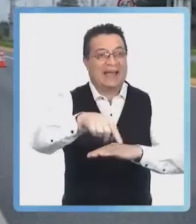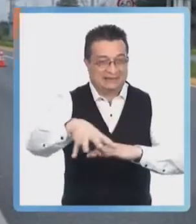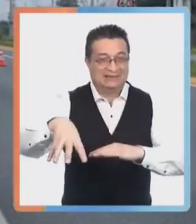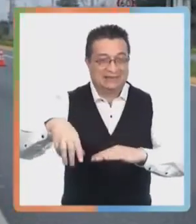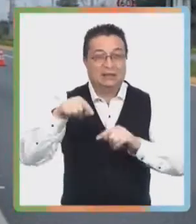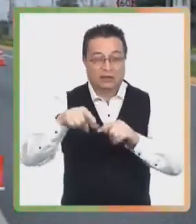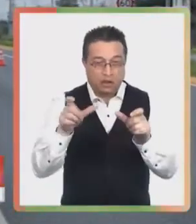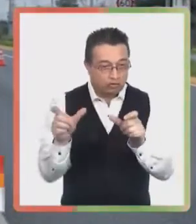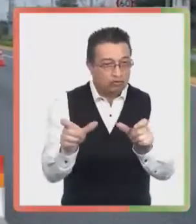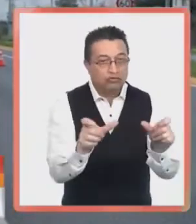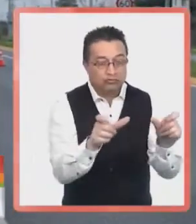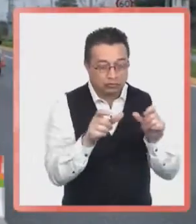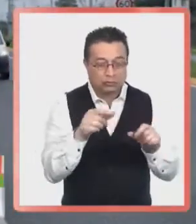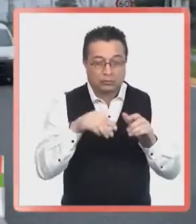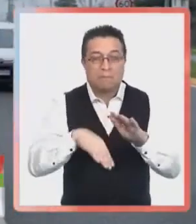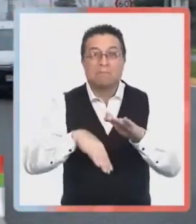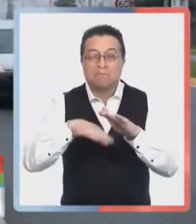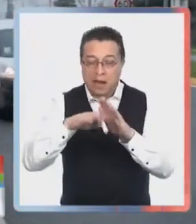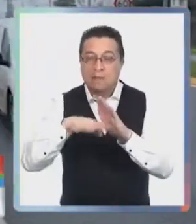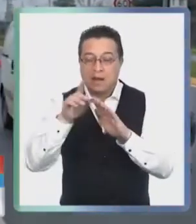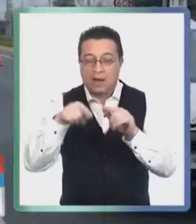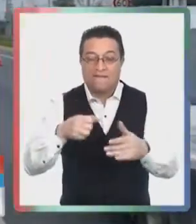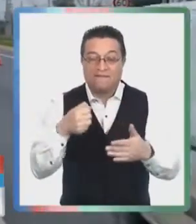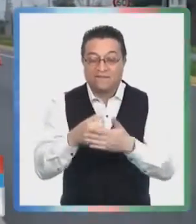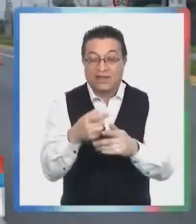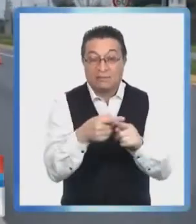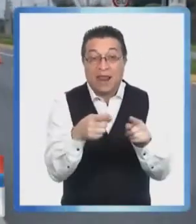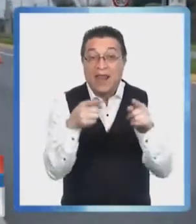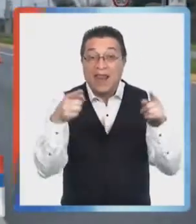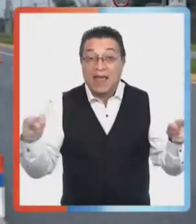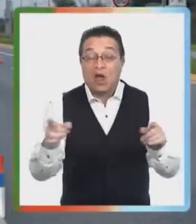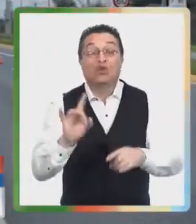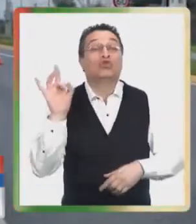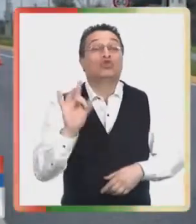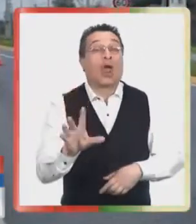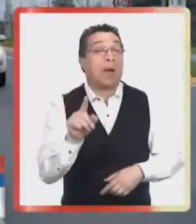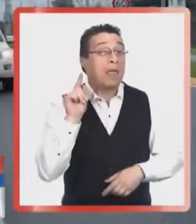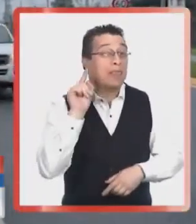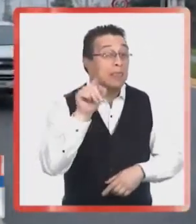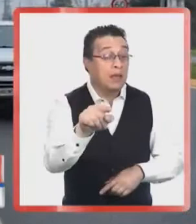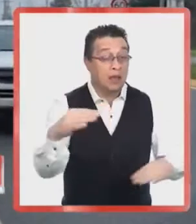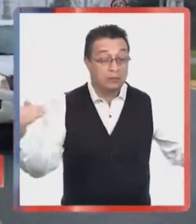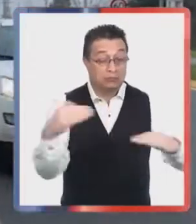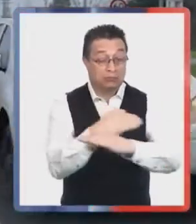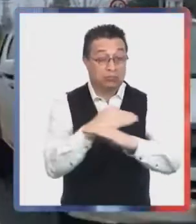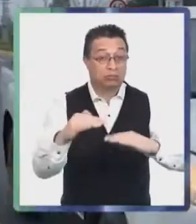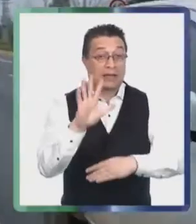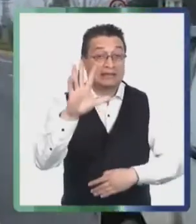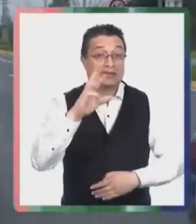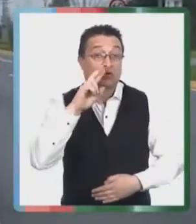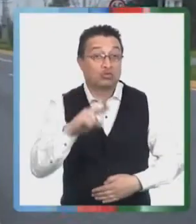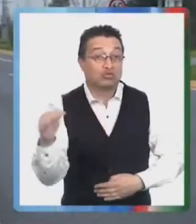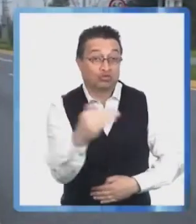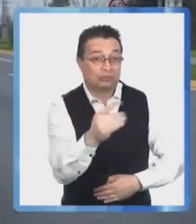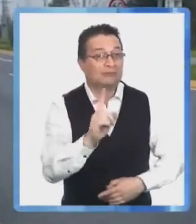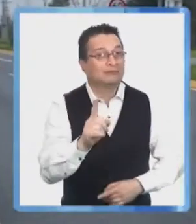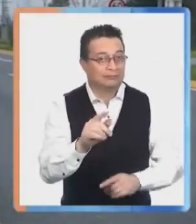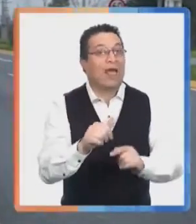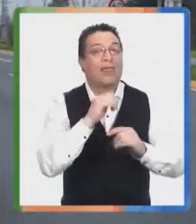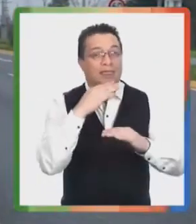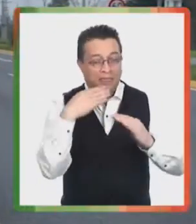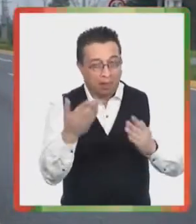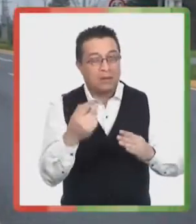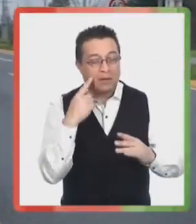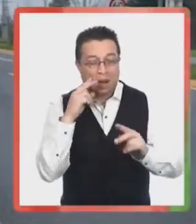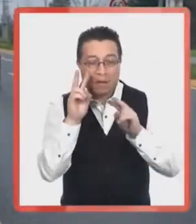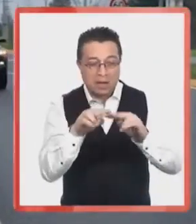rutas interiores, por lo tanto el control y la fiscalización que se va a desarrollar durante este fin de semana largo no solamente apunta a la